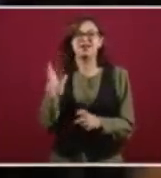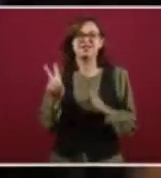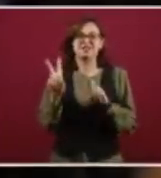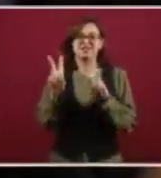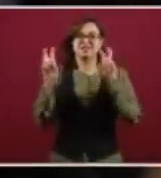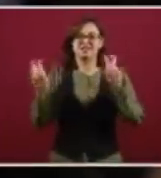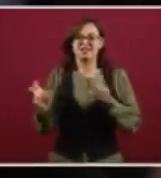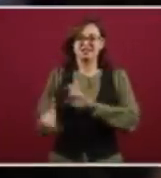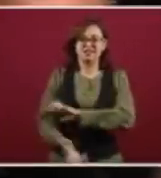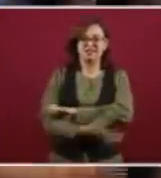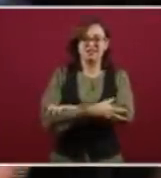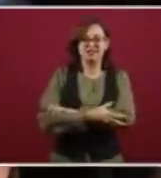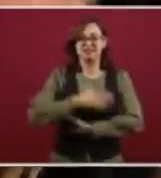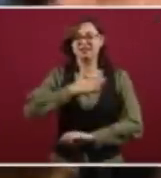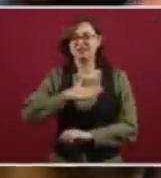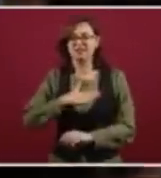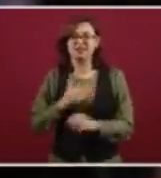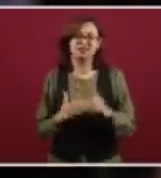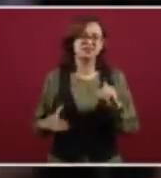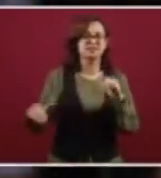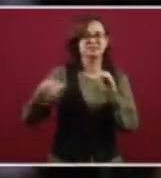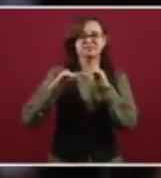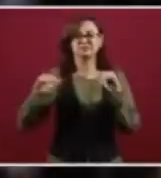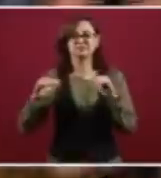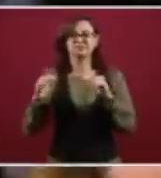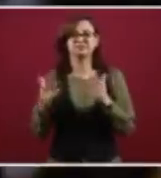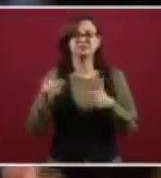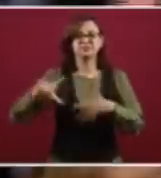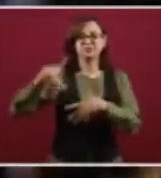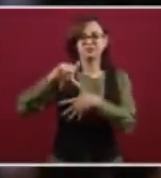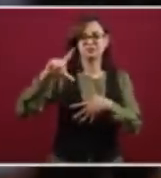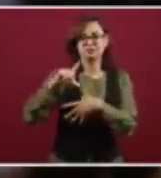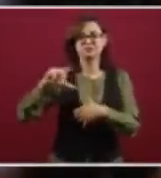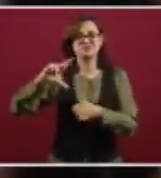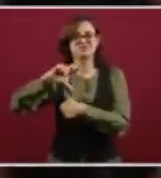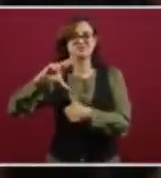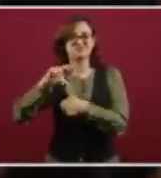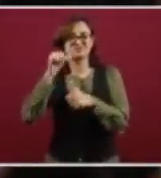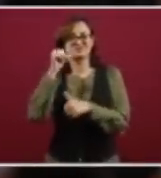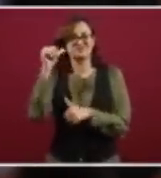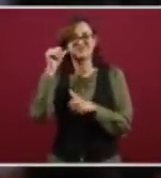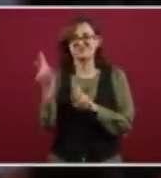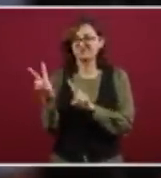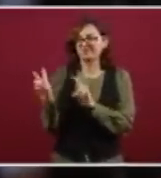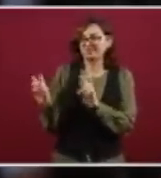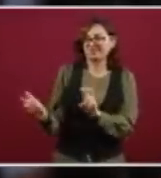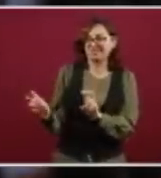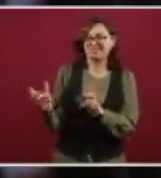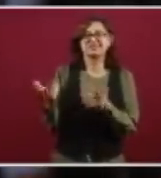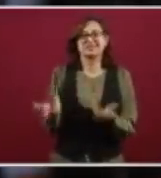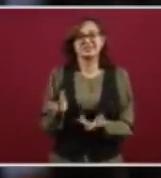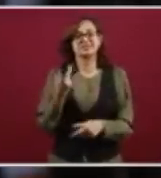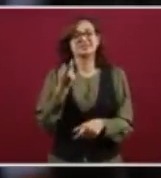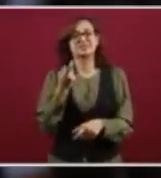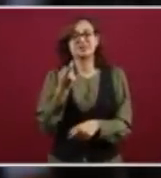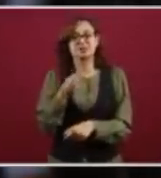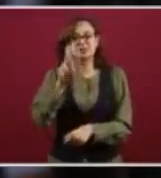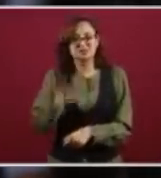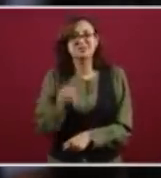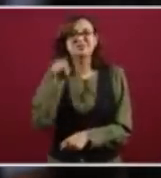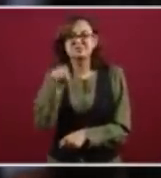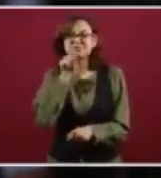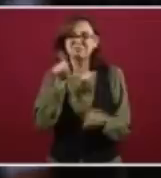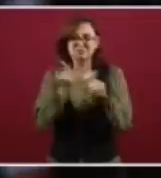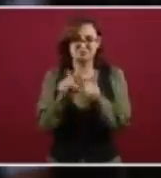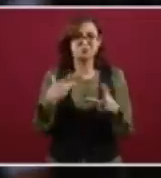la solidaridad y la justicia y la igualdad en Latinoamérica y el Caribe, y Puerto Rico forma parte de esa Latinoamérica y de